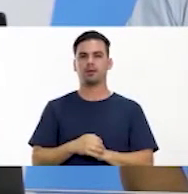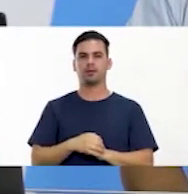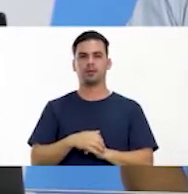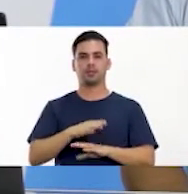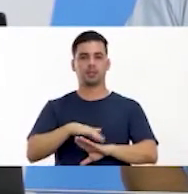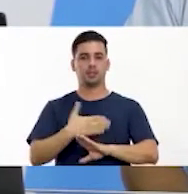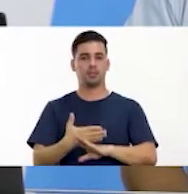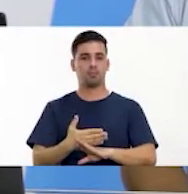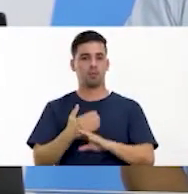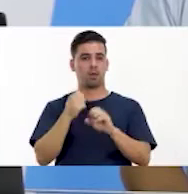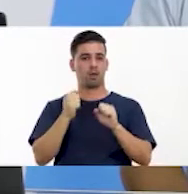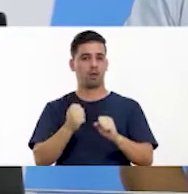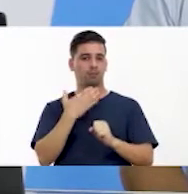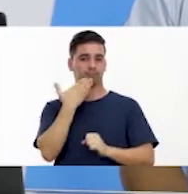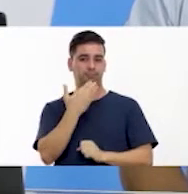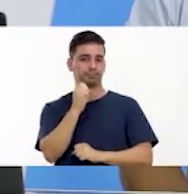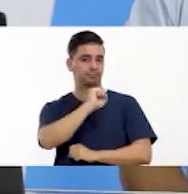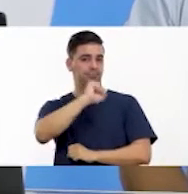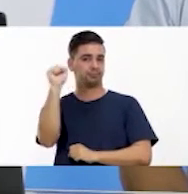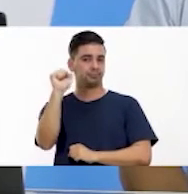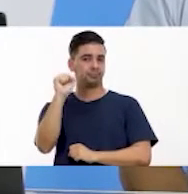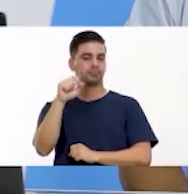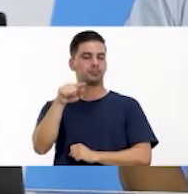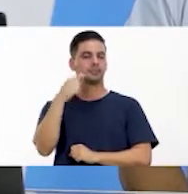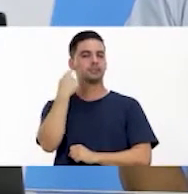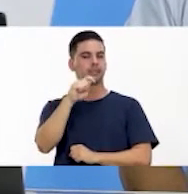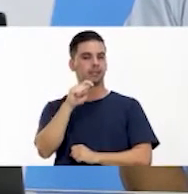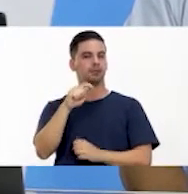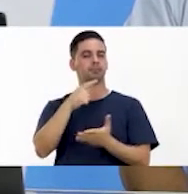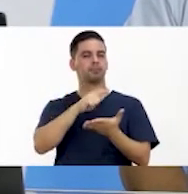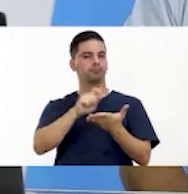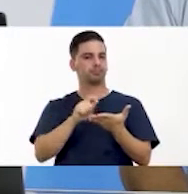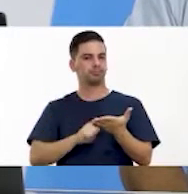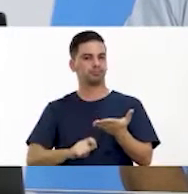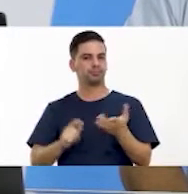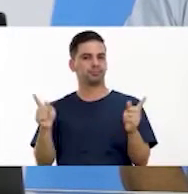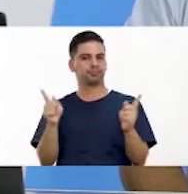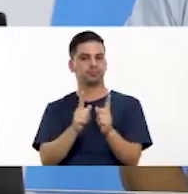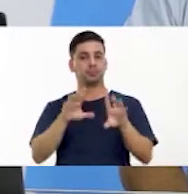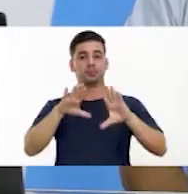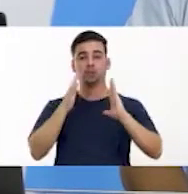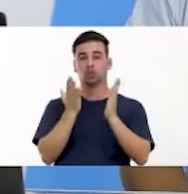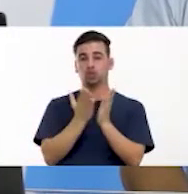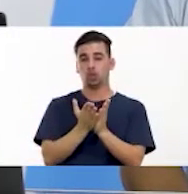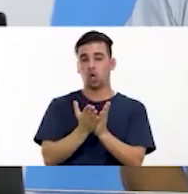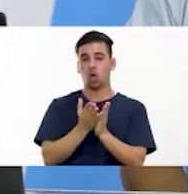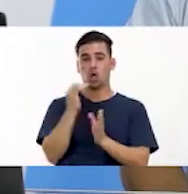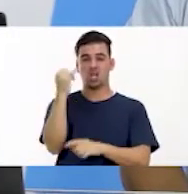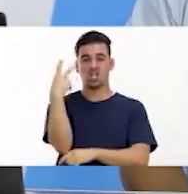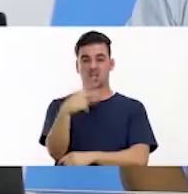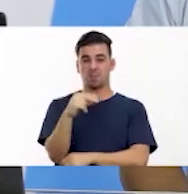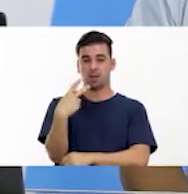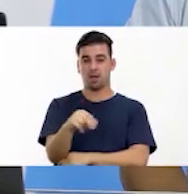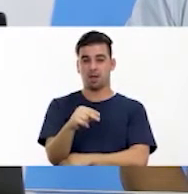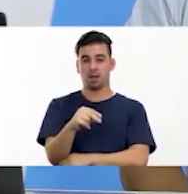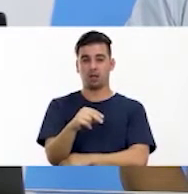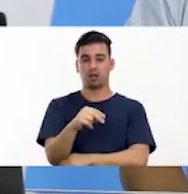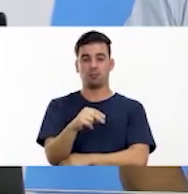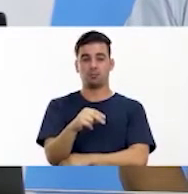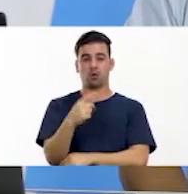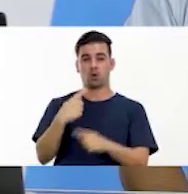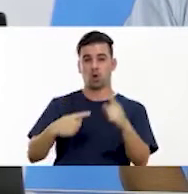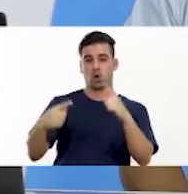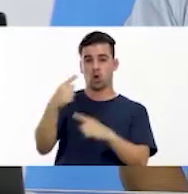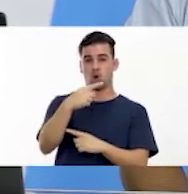con éxito, y también deben resumir todas las agresiones que el imperialismo